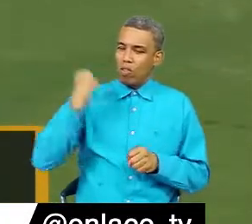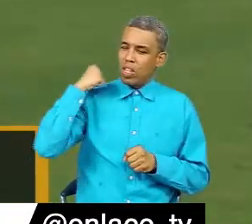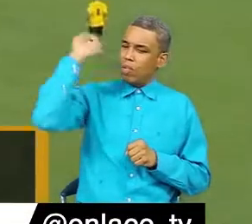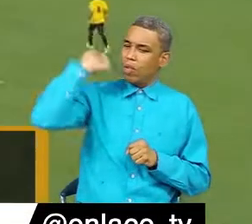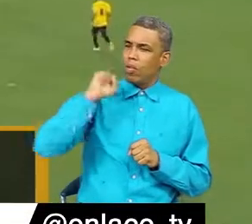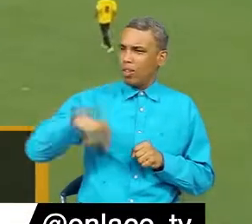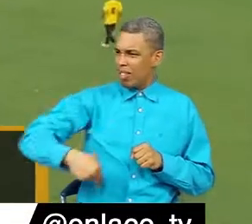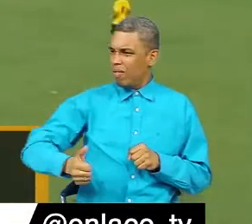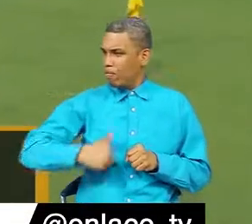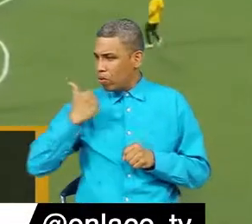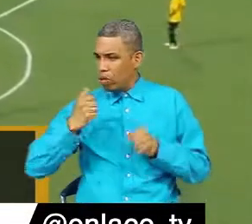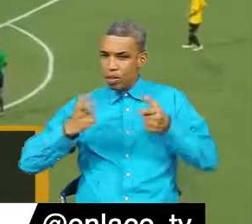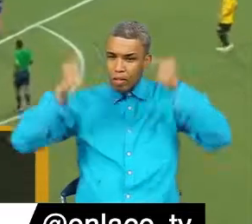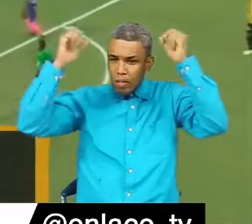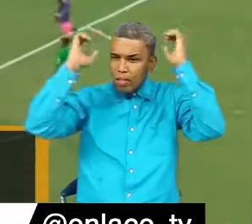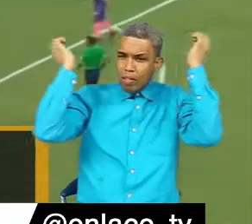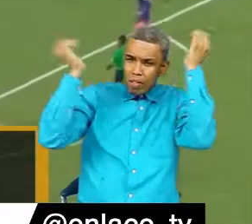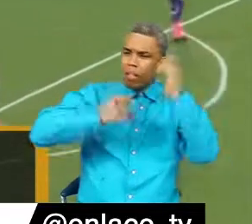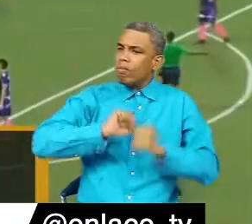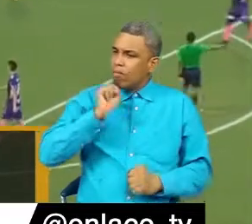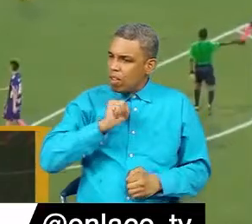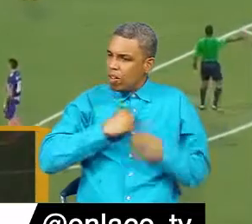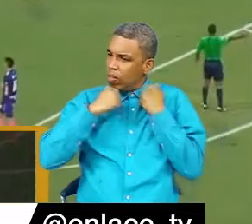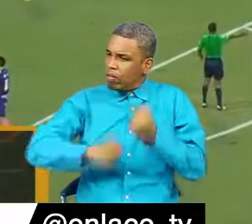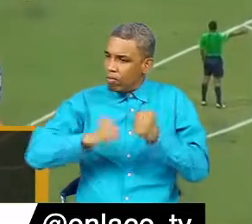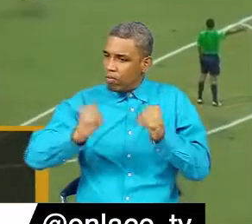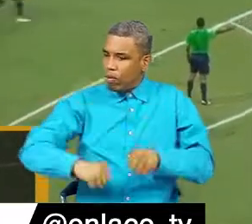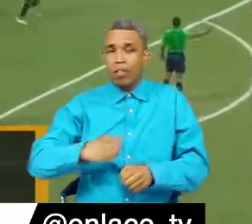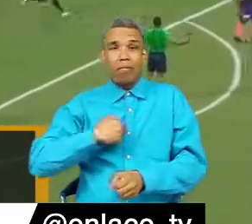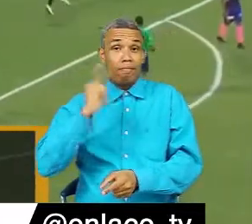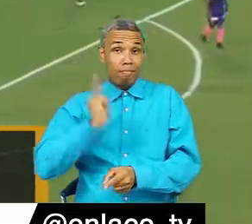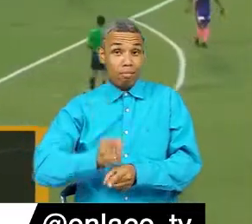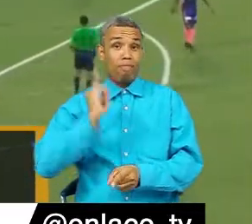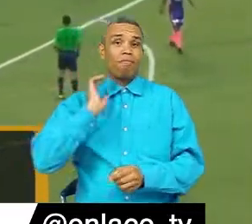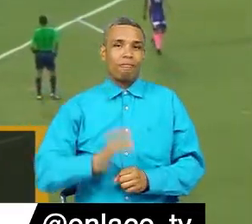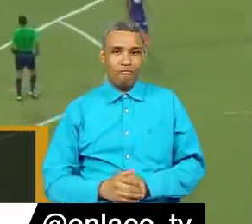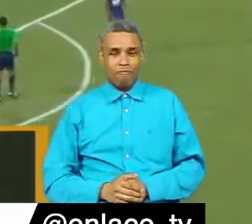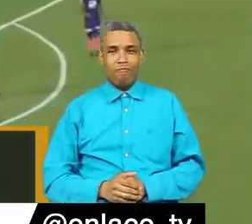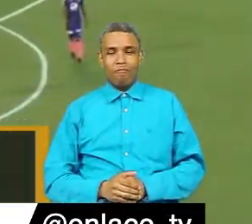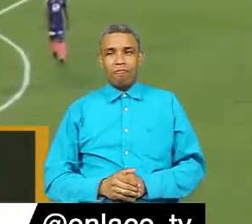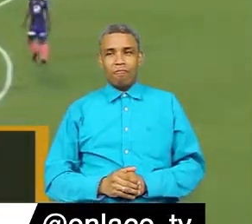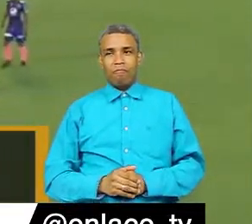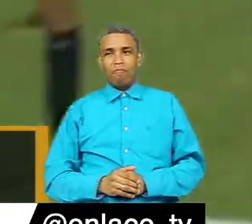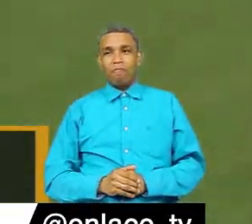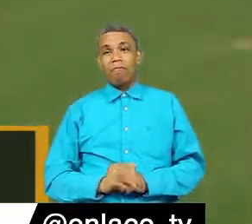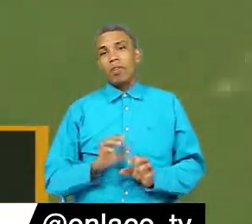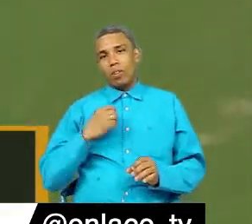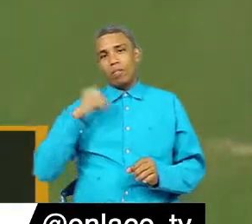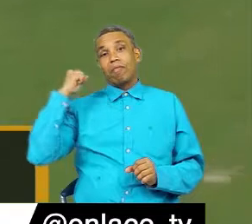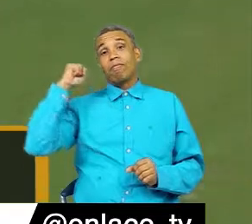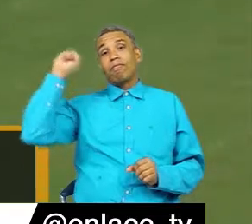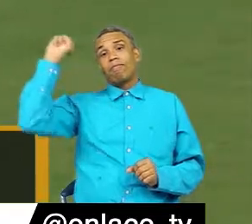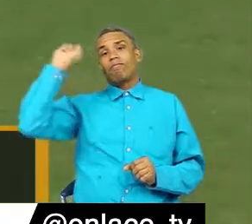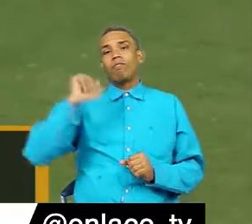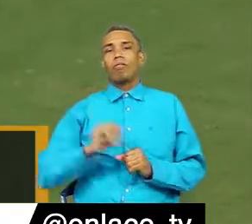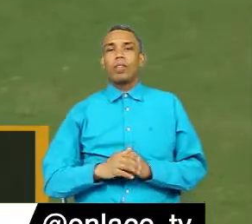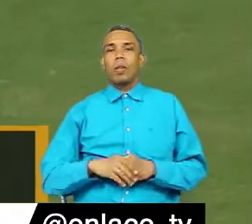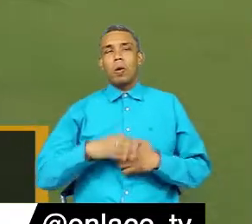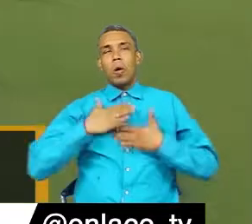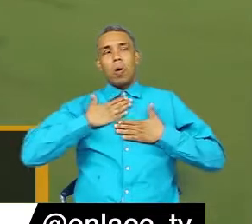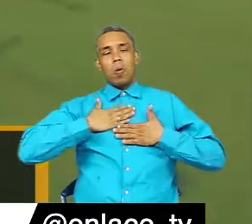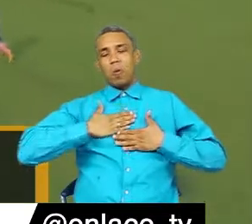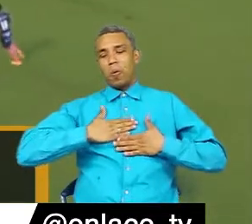Entonces eso fue lo más importante que pudimos hacer y llevarnos esos 3 puntos que nos dio